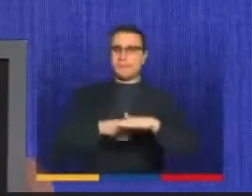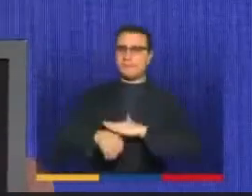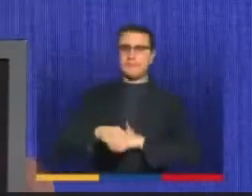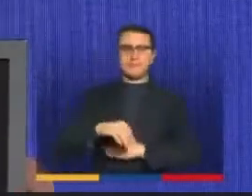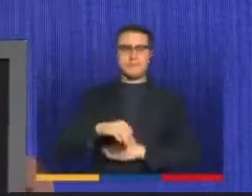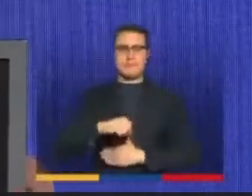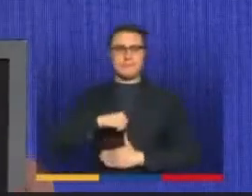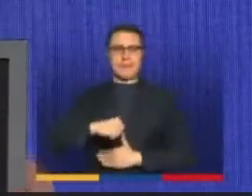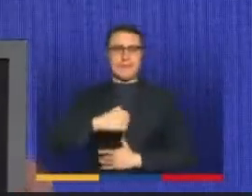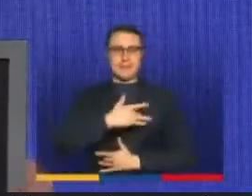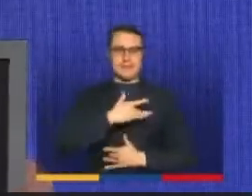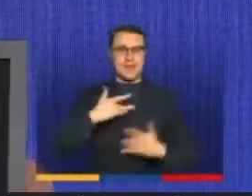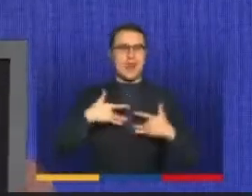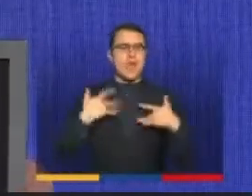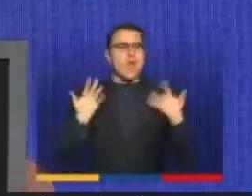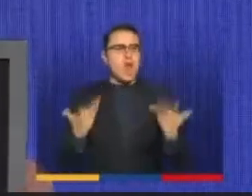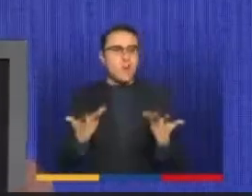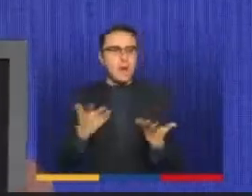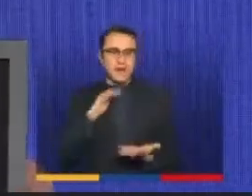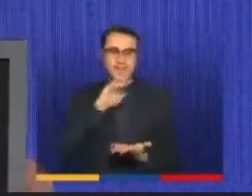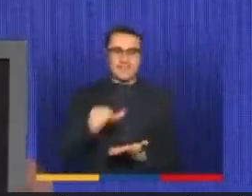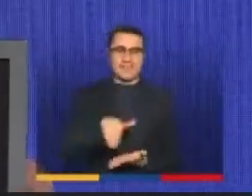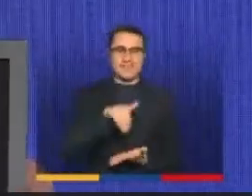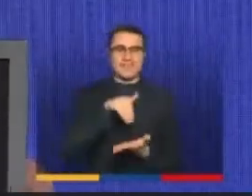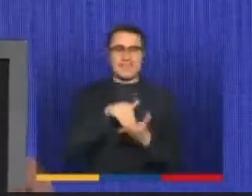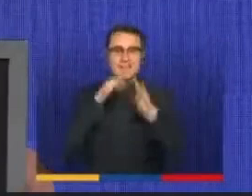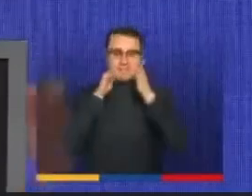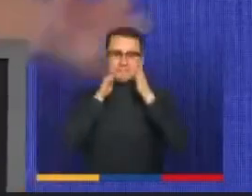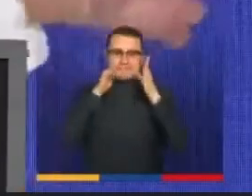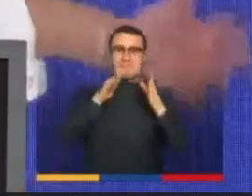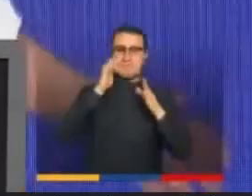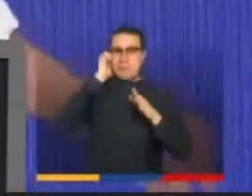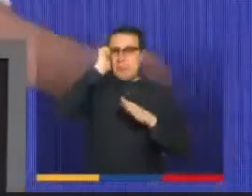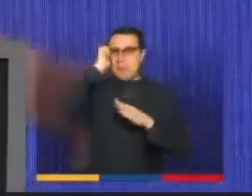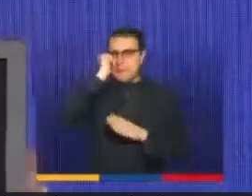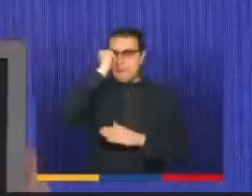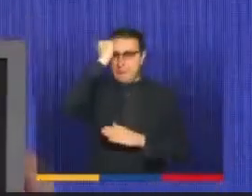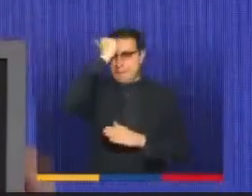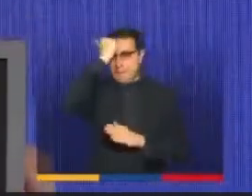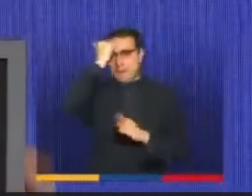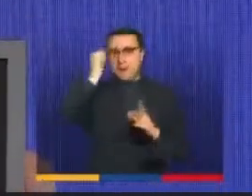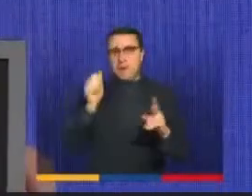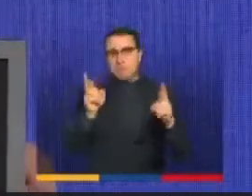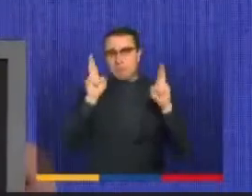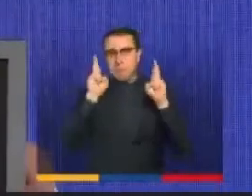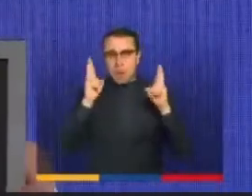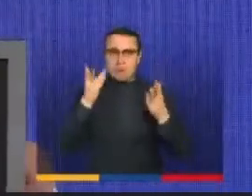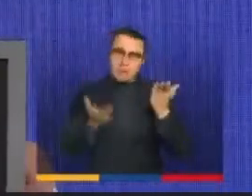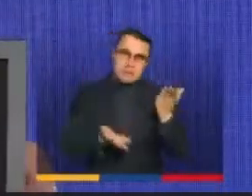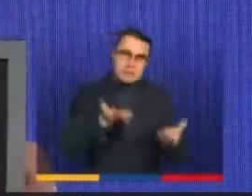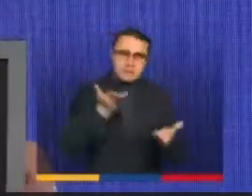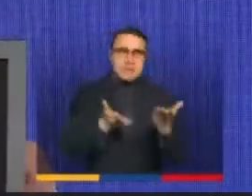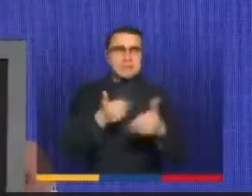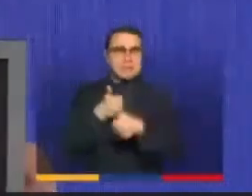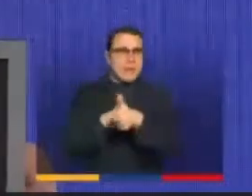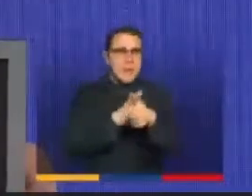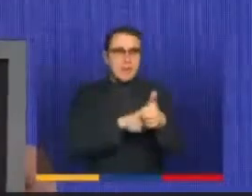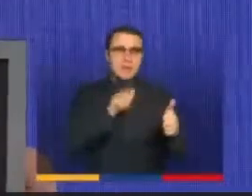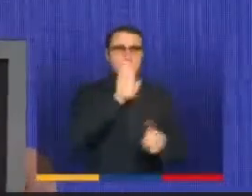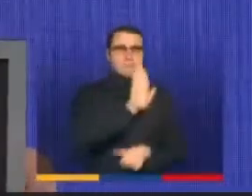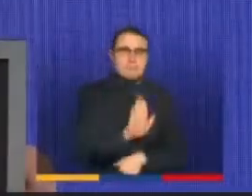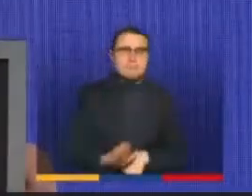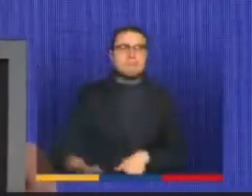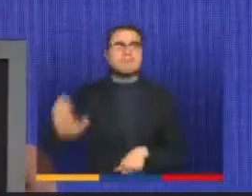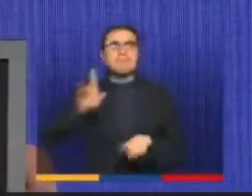de atención primaria, territorios de salud de no más, ojalá, eso depende de cada territorio, porque esto es